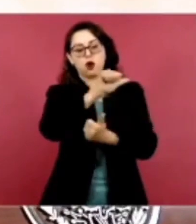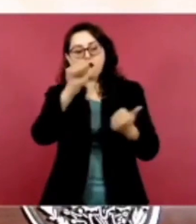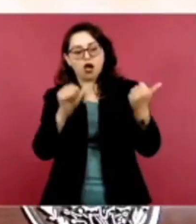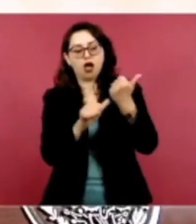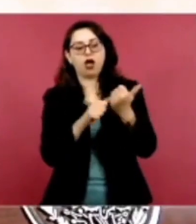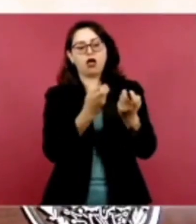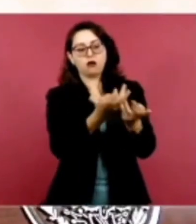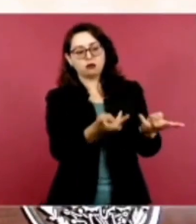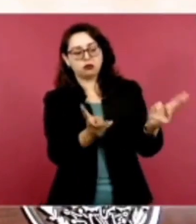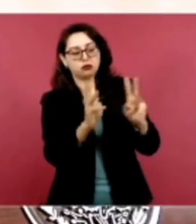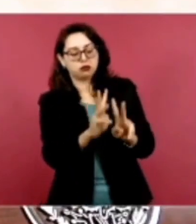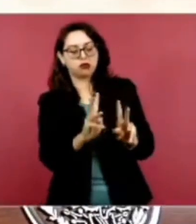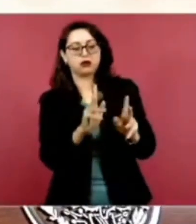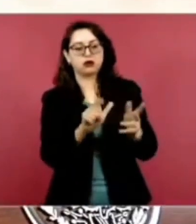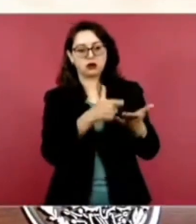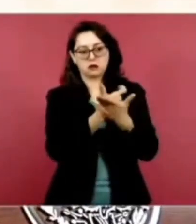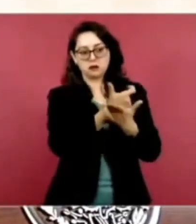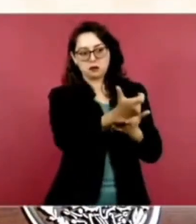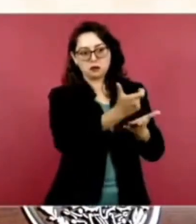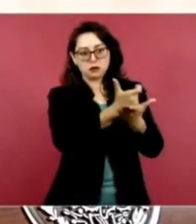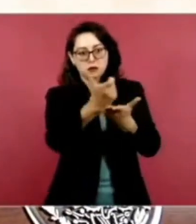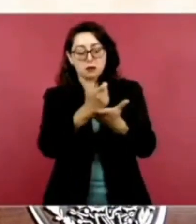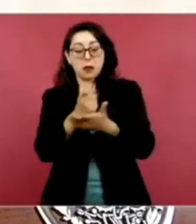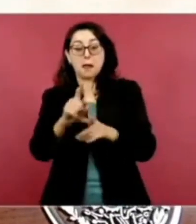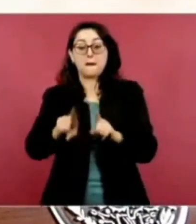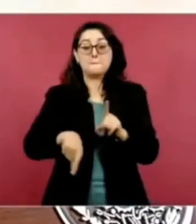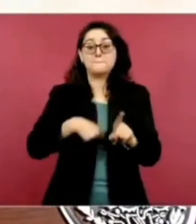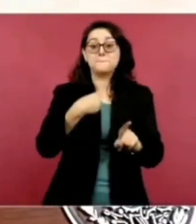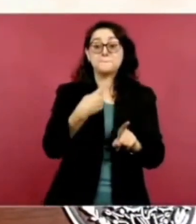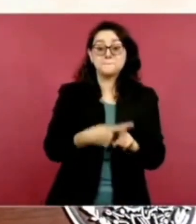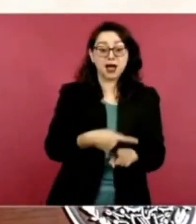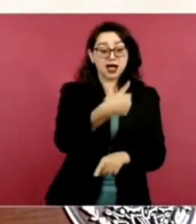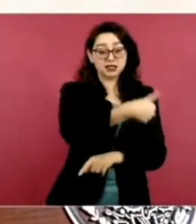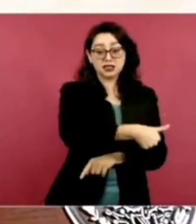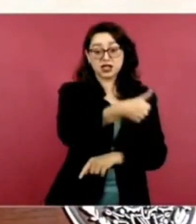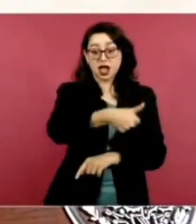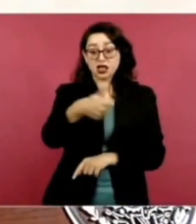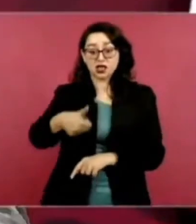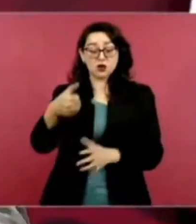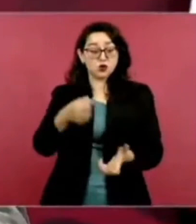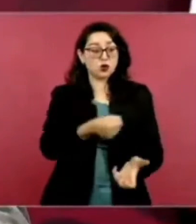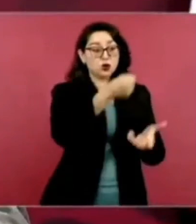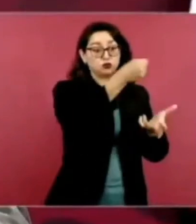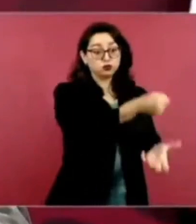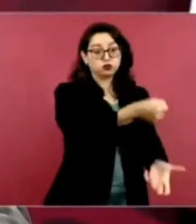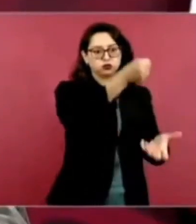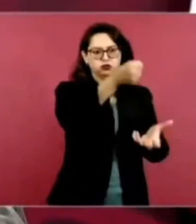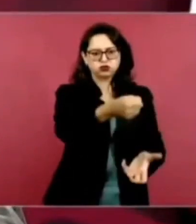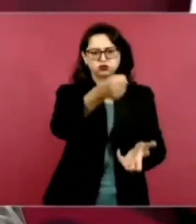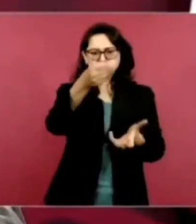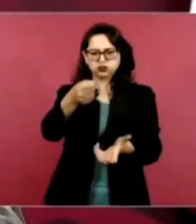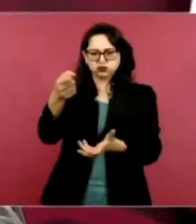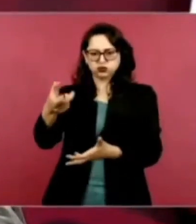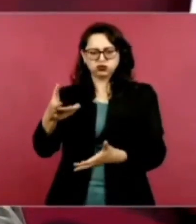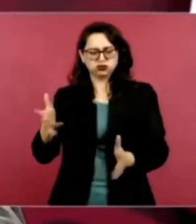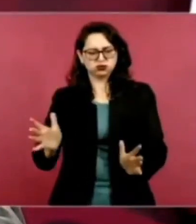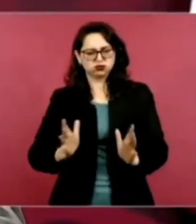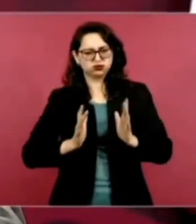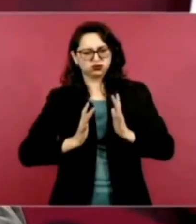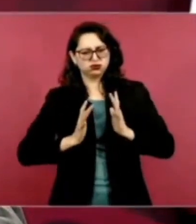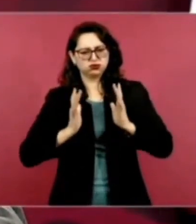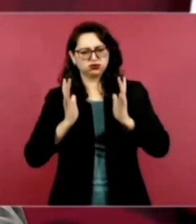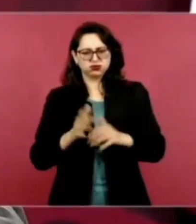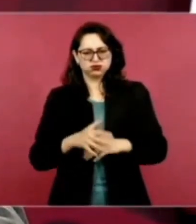legisladores. Si esa es una función que le corresponde al Ejecutivo.